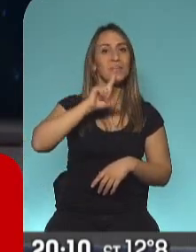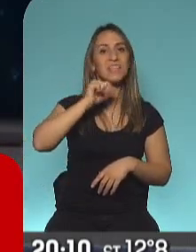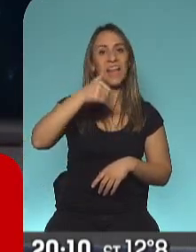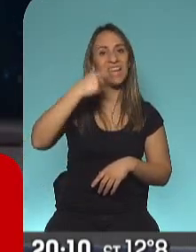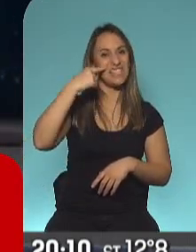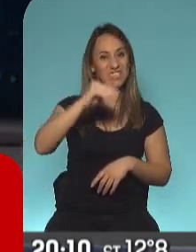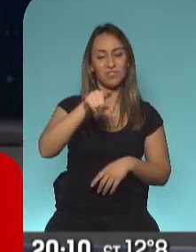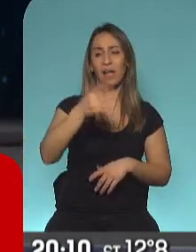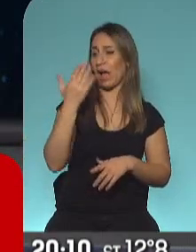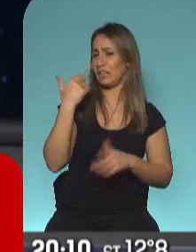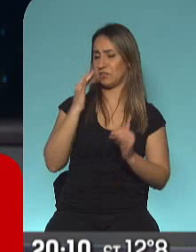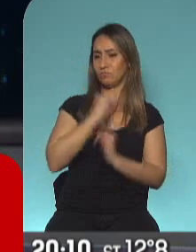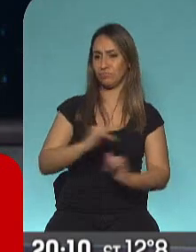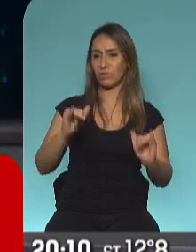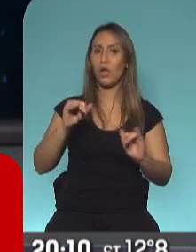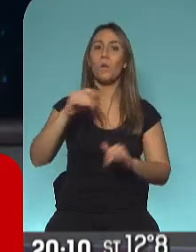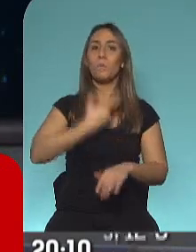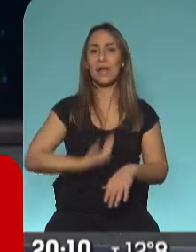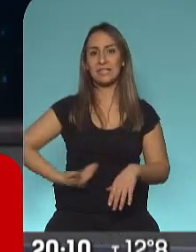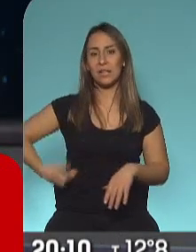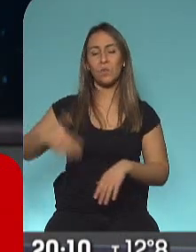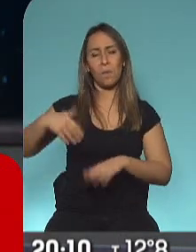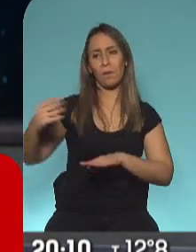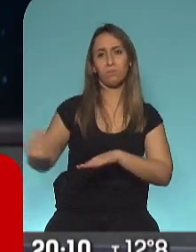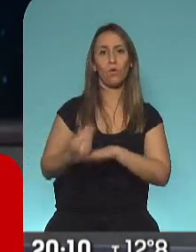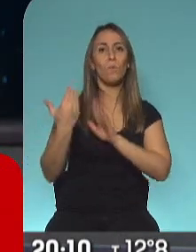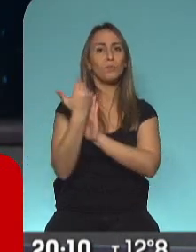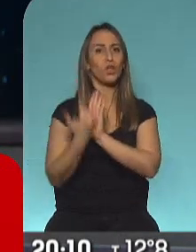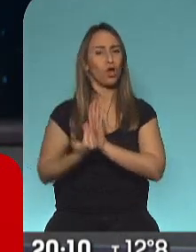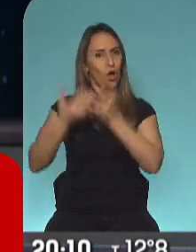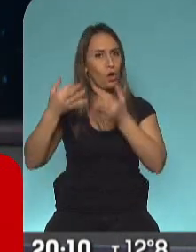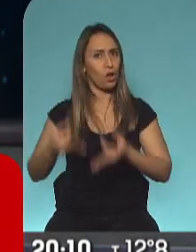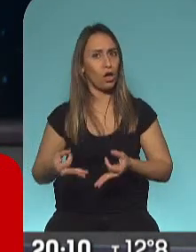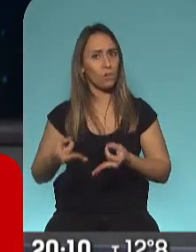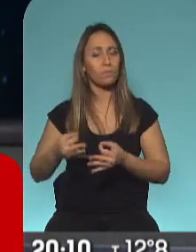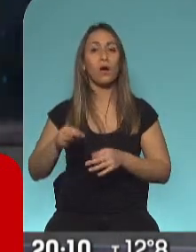el presidente iba a estar con un protocolo muy específico en el aeropuerto para saber